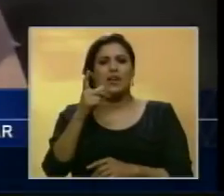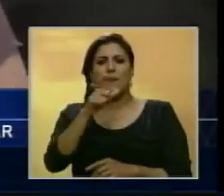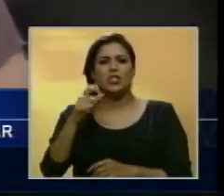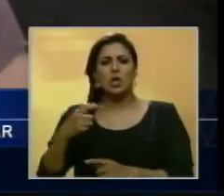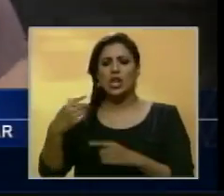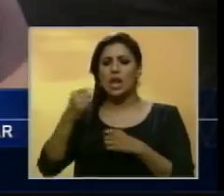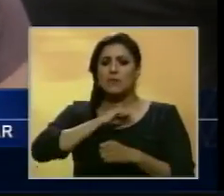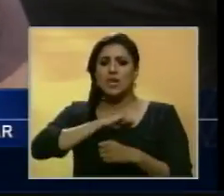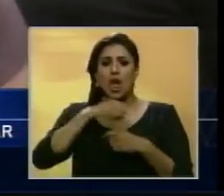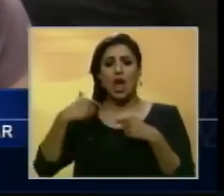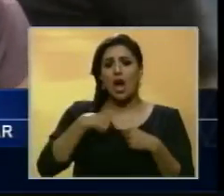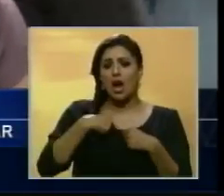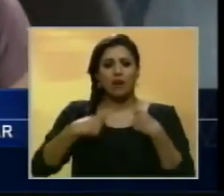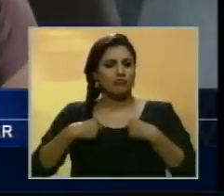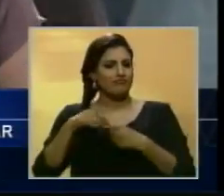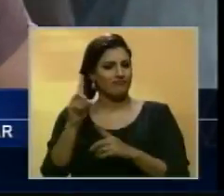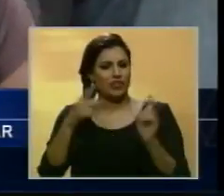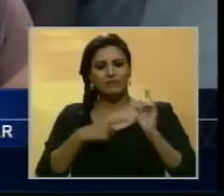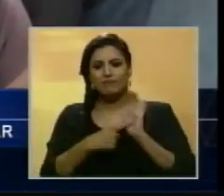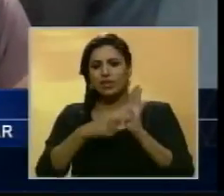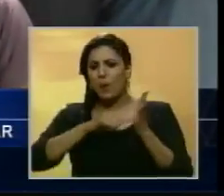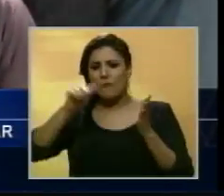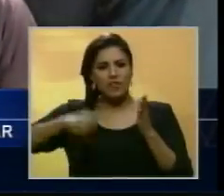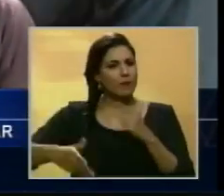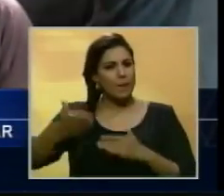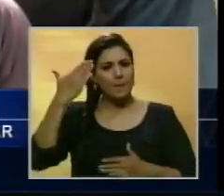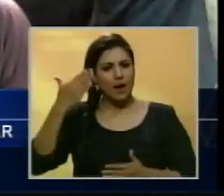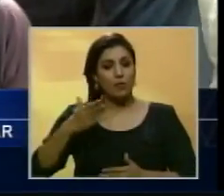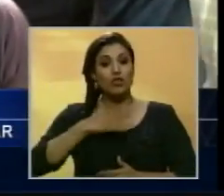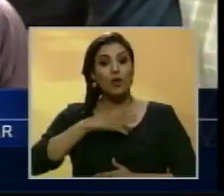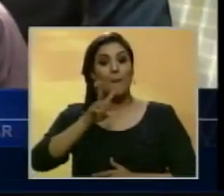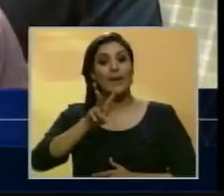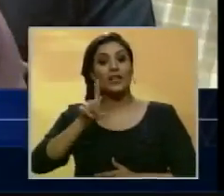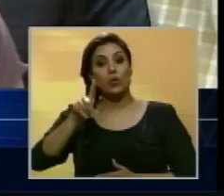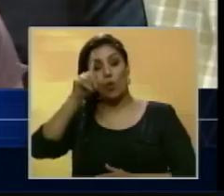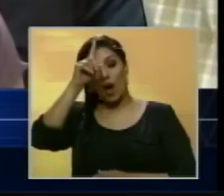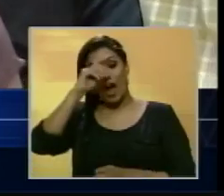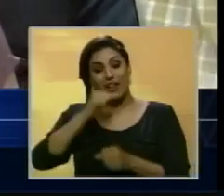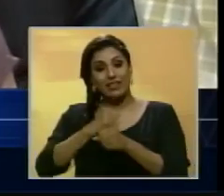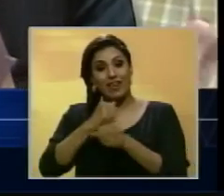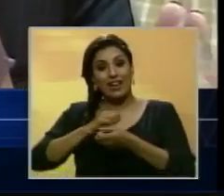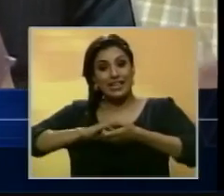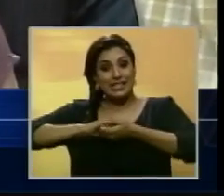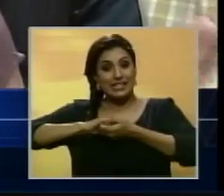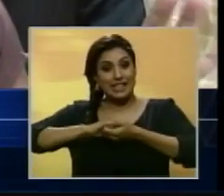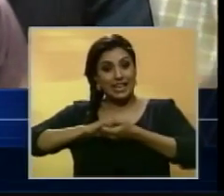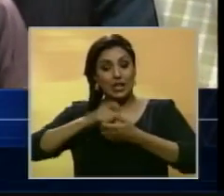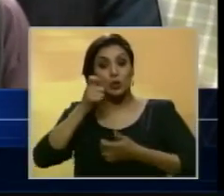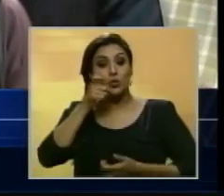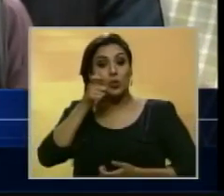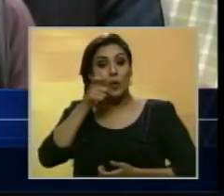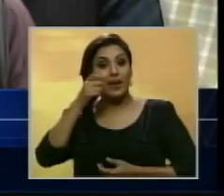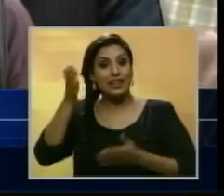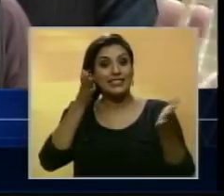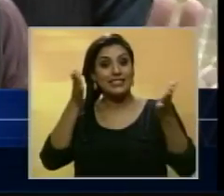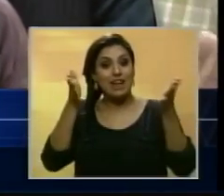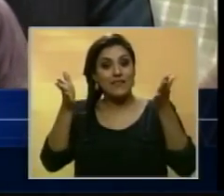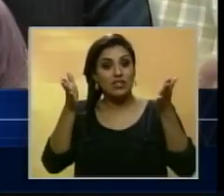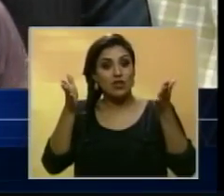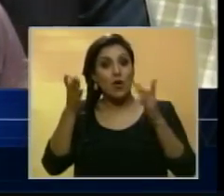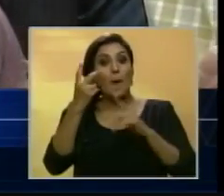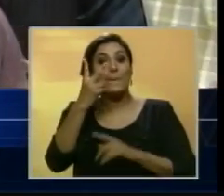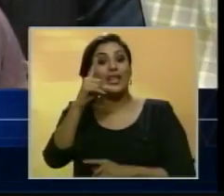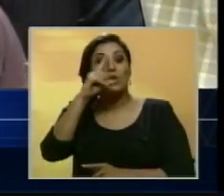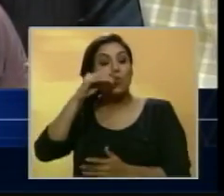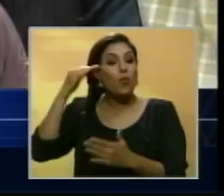dejarse amedrentar y a expresarse sin miedo alguno. Tengo 21 años trabajando con el CENIAN de supervisor de servicio interno.